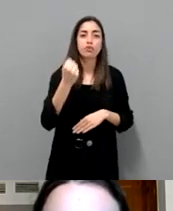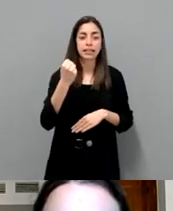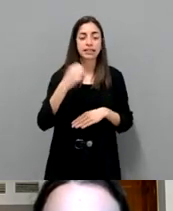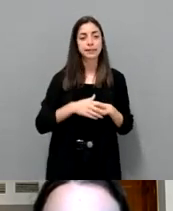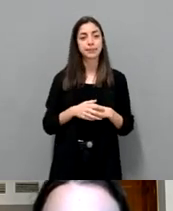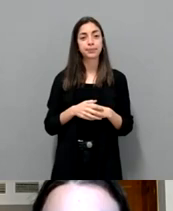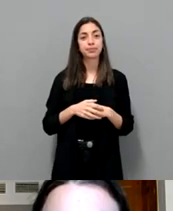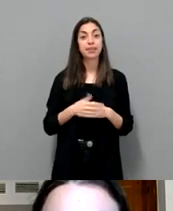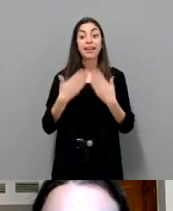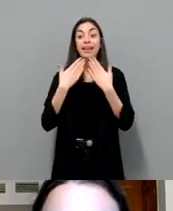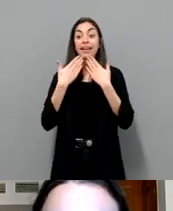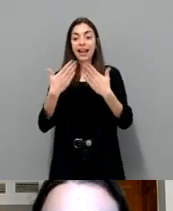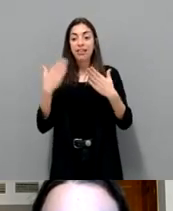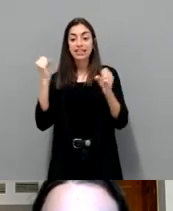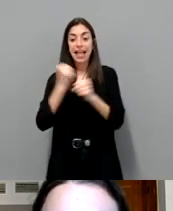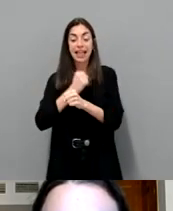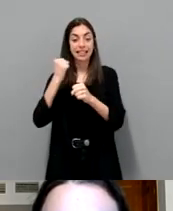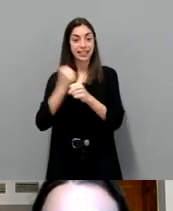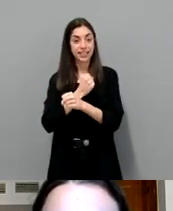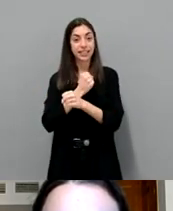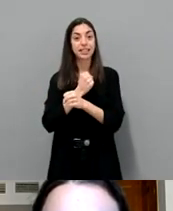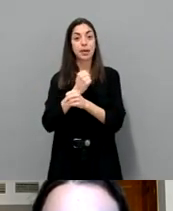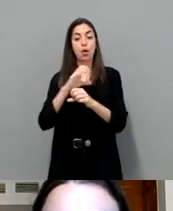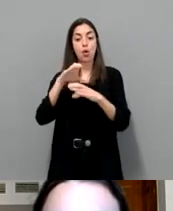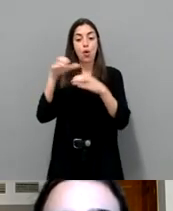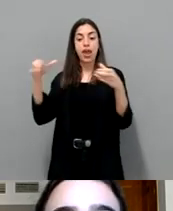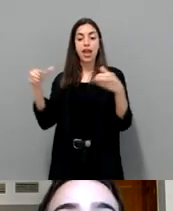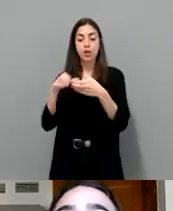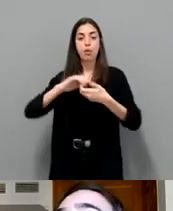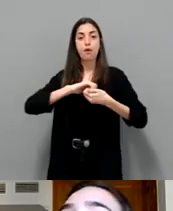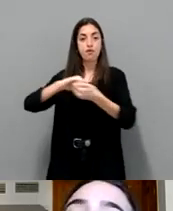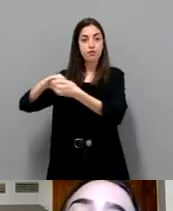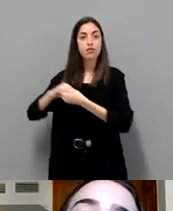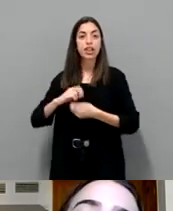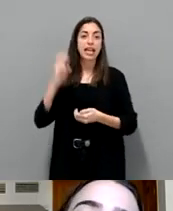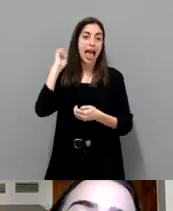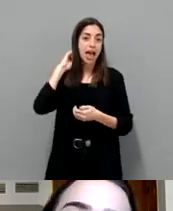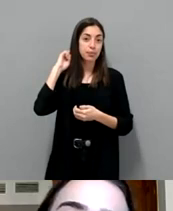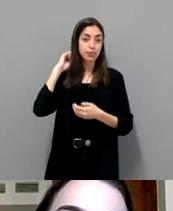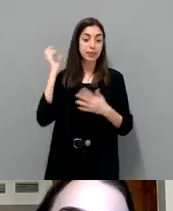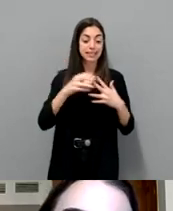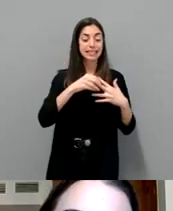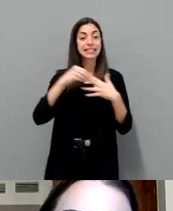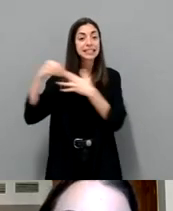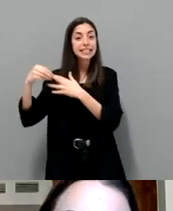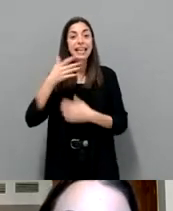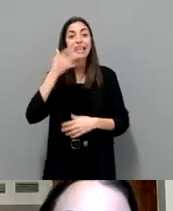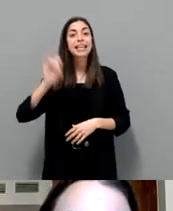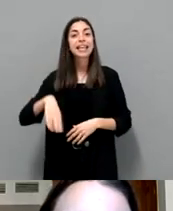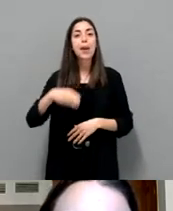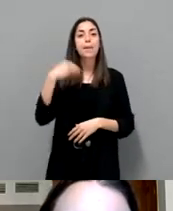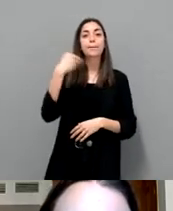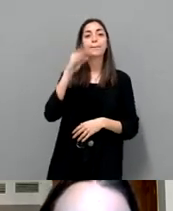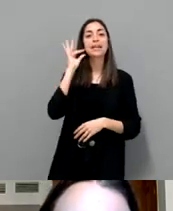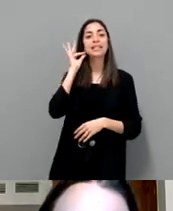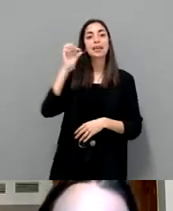se debe al propio trabajo del equipo de Confederación ASPACE, liderado por nuestra presidenta,